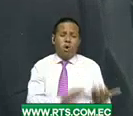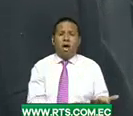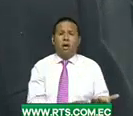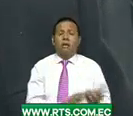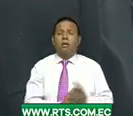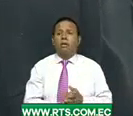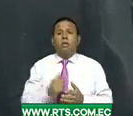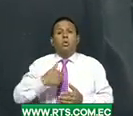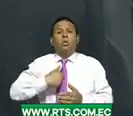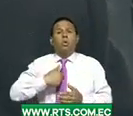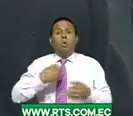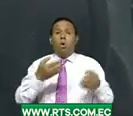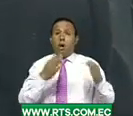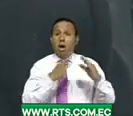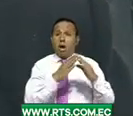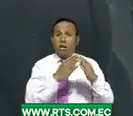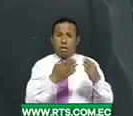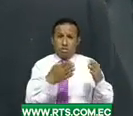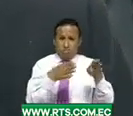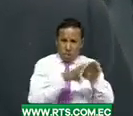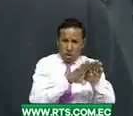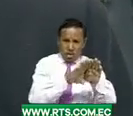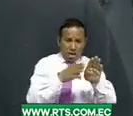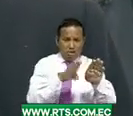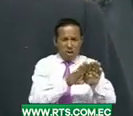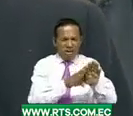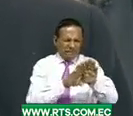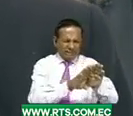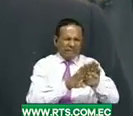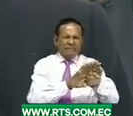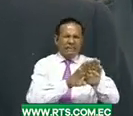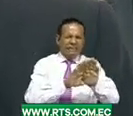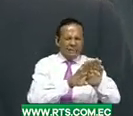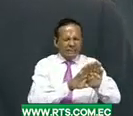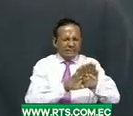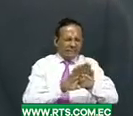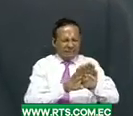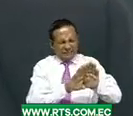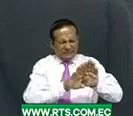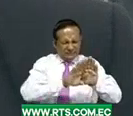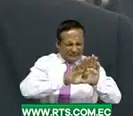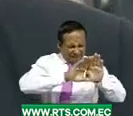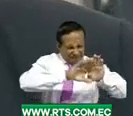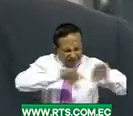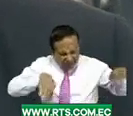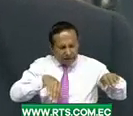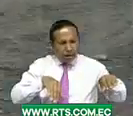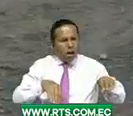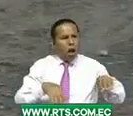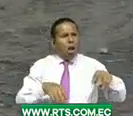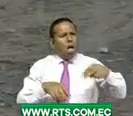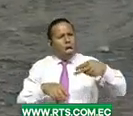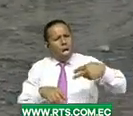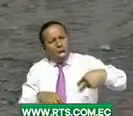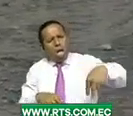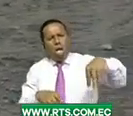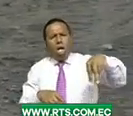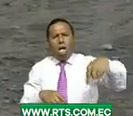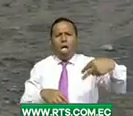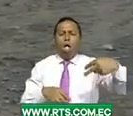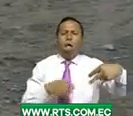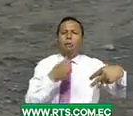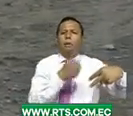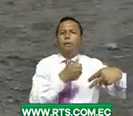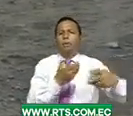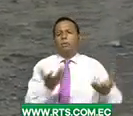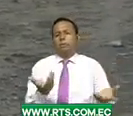puerta para poder ver qué es lo que pasaba y lo encuentra que ya ha estado suspendido. Eso es lo que se tiene hasta este momento. Cuentan que desde hace